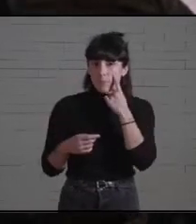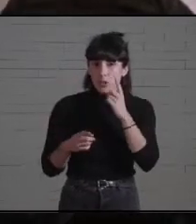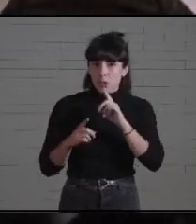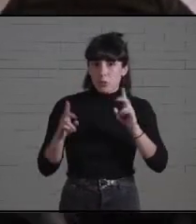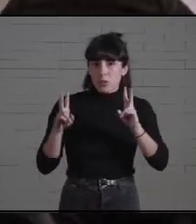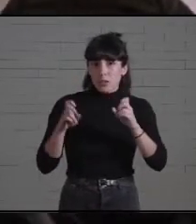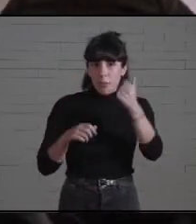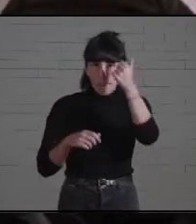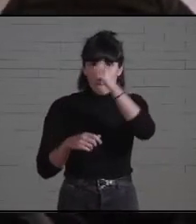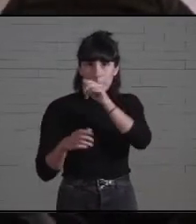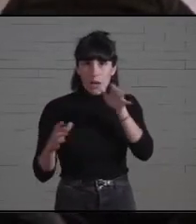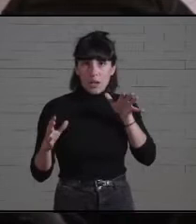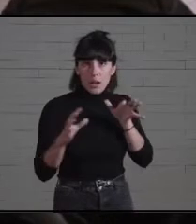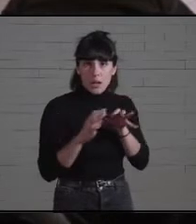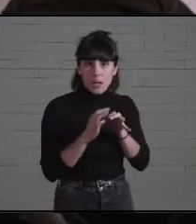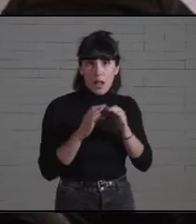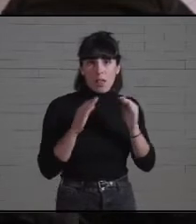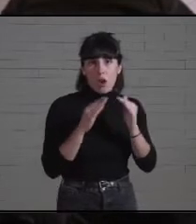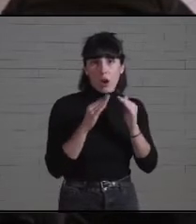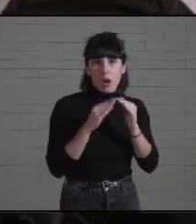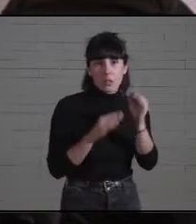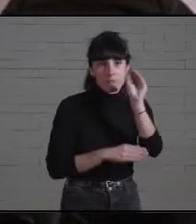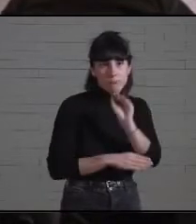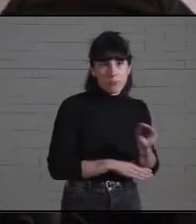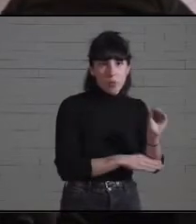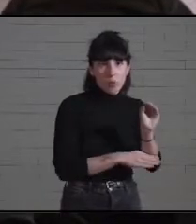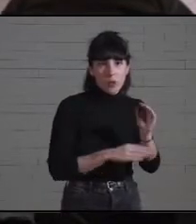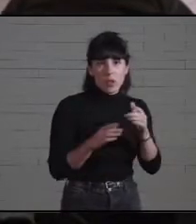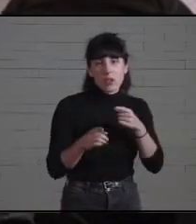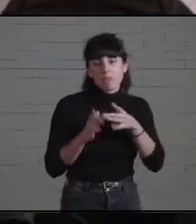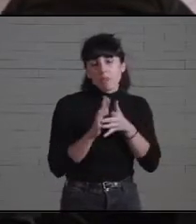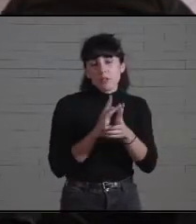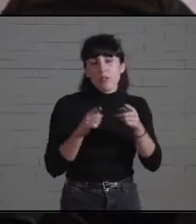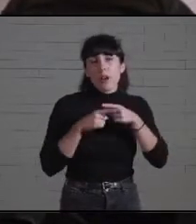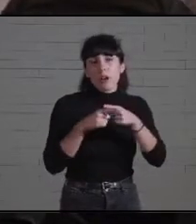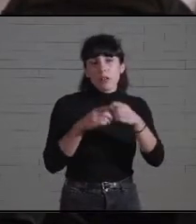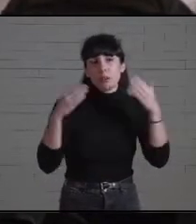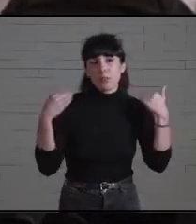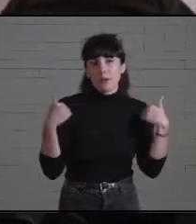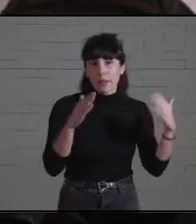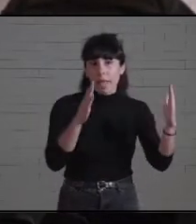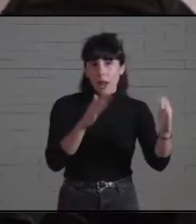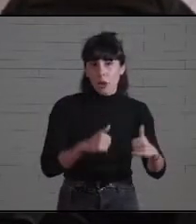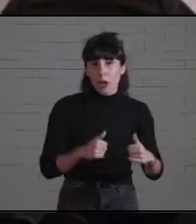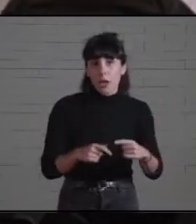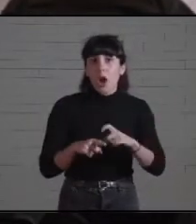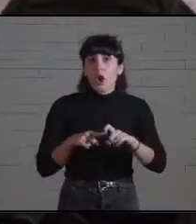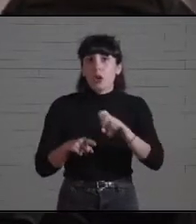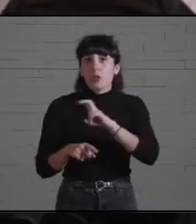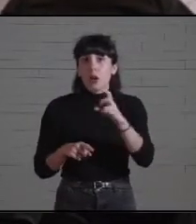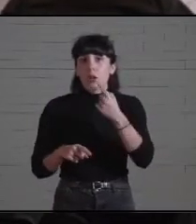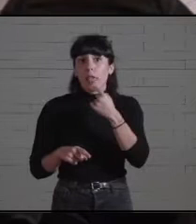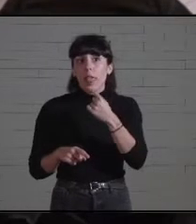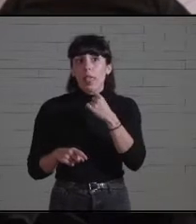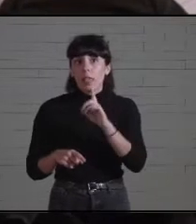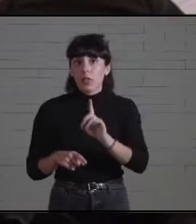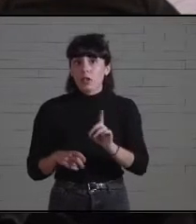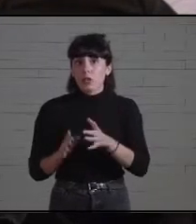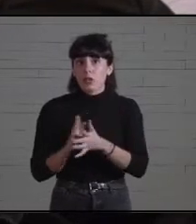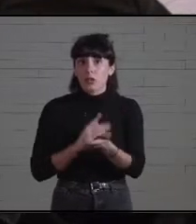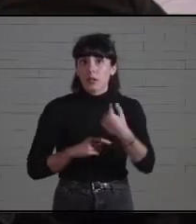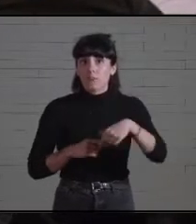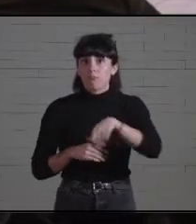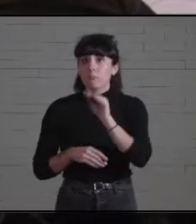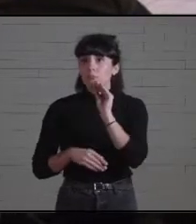los cuidados, las tareas domésticas en los cuidados. Ah, otra cosa que no he dicho es que hemos preguntado por